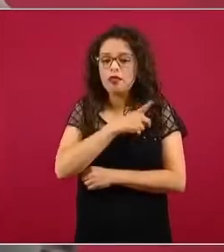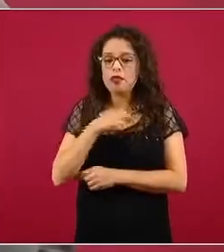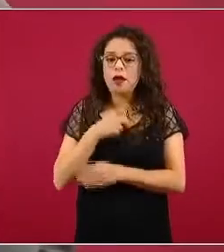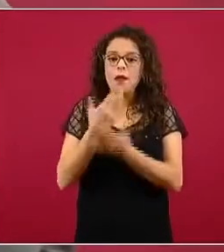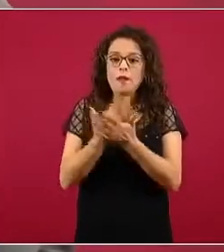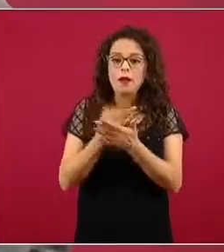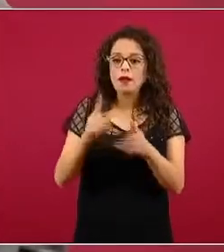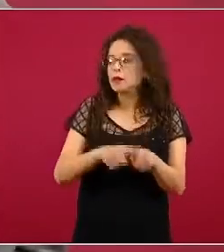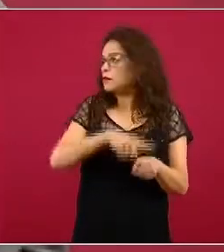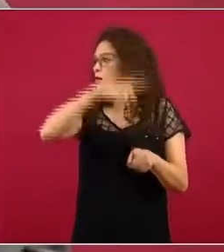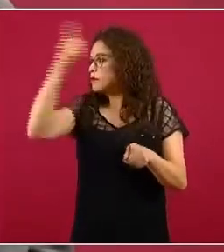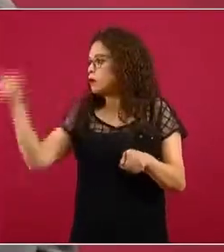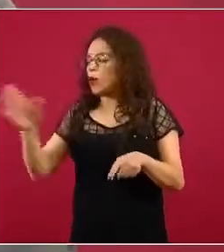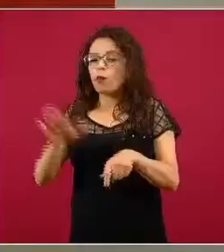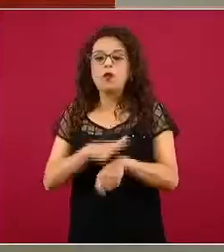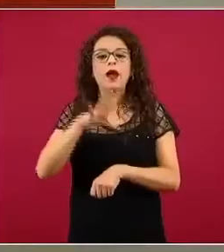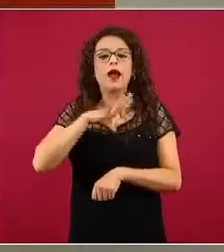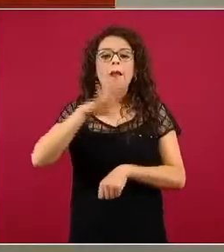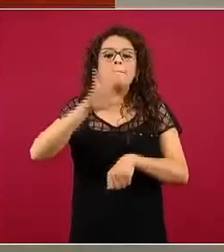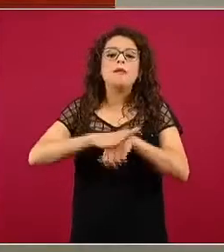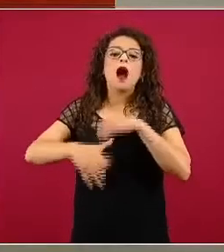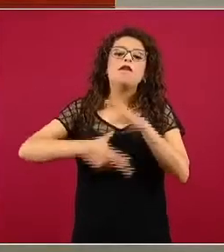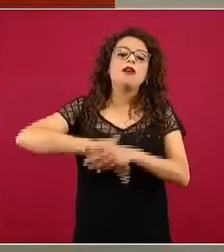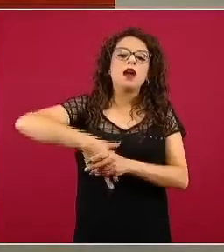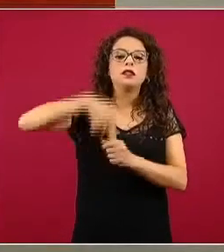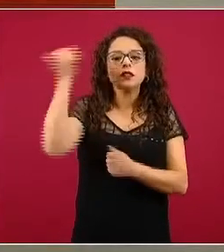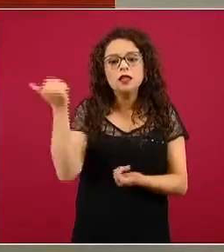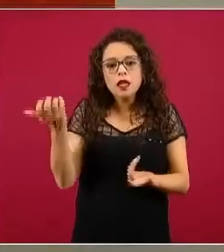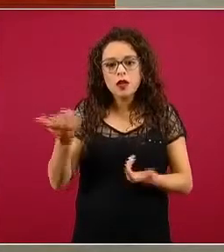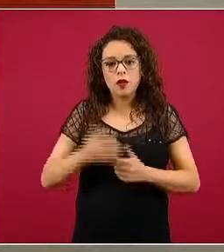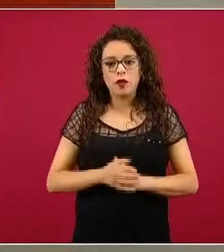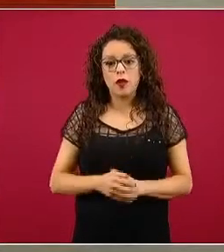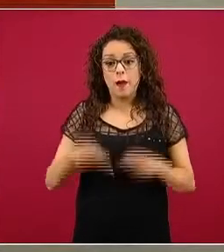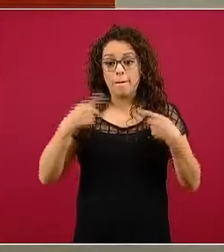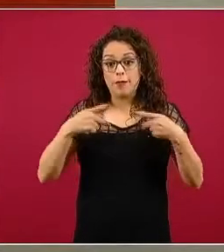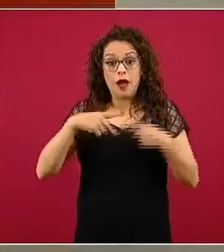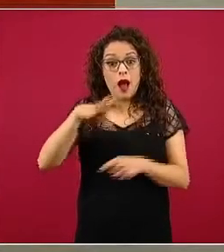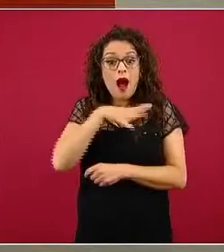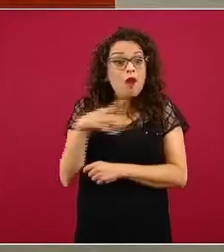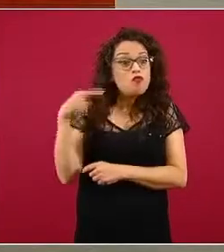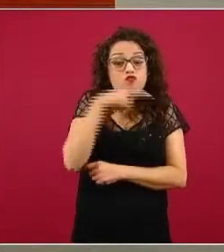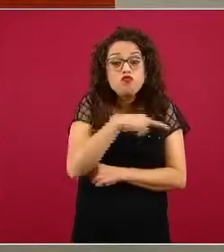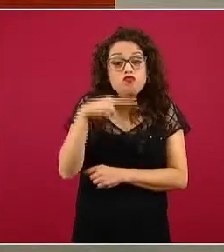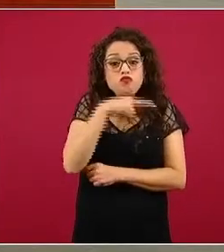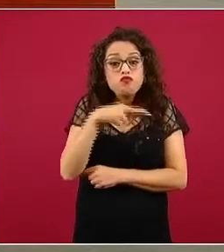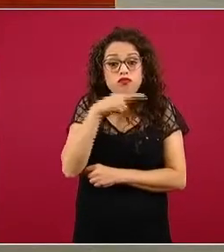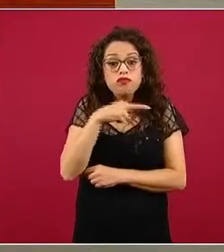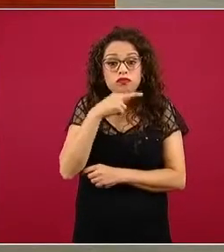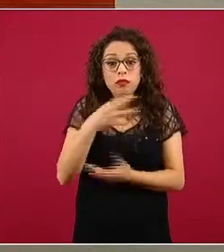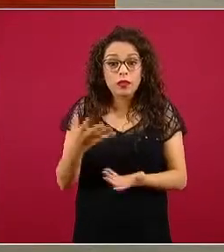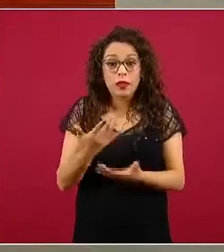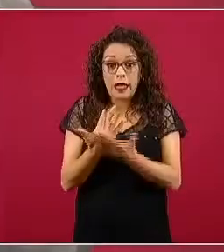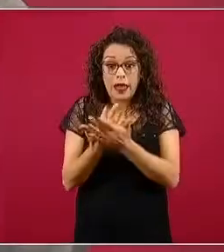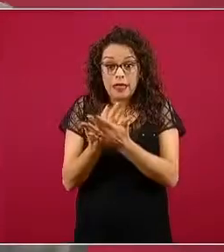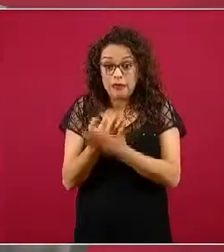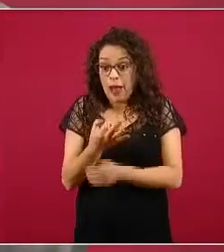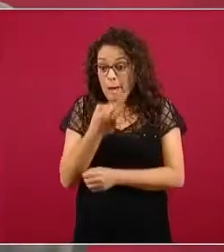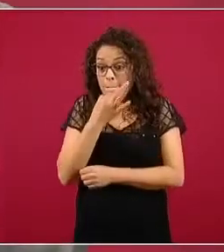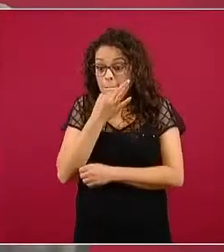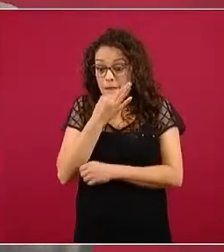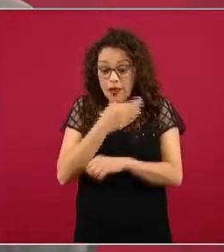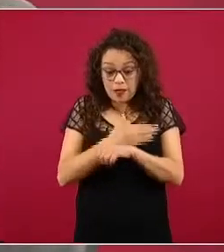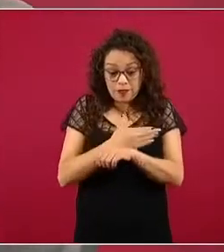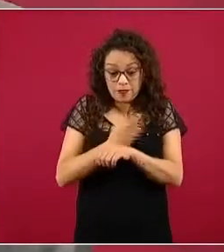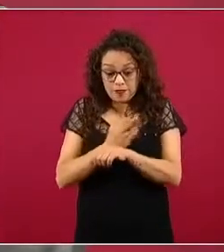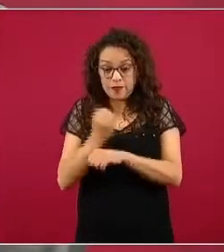siguiente autobús viene más vacío y esa persona que tiene prisa por subirse al autobús, si espera un par de minutos más, sobre todo en las